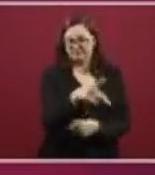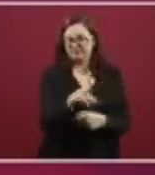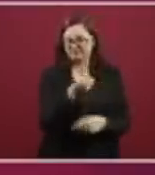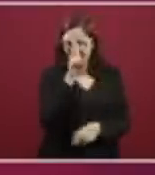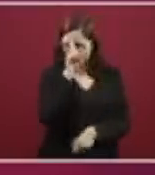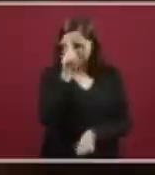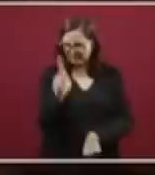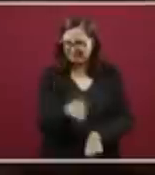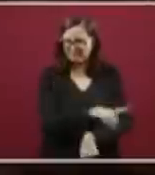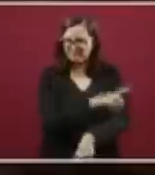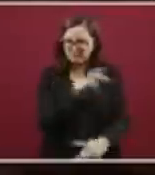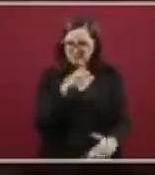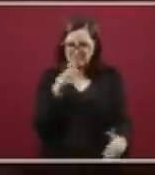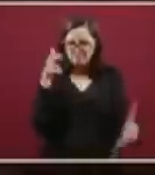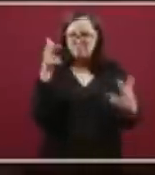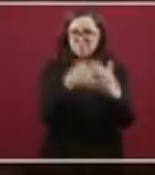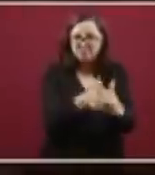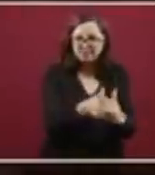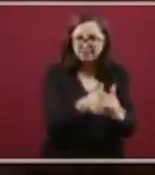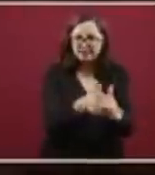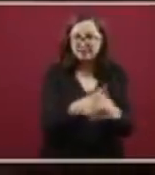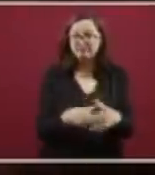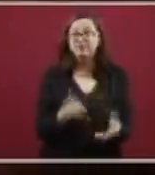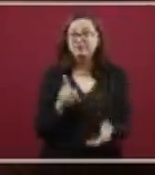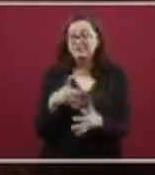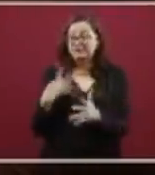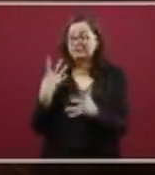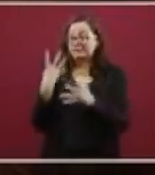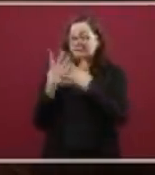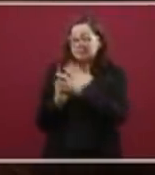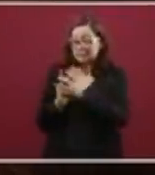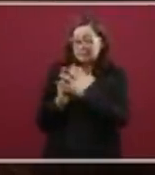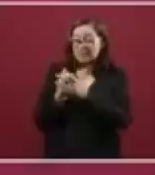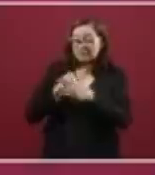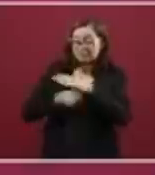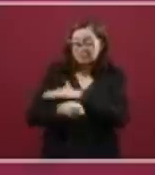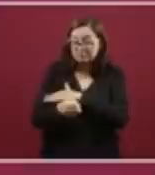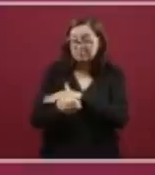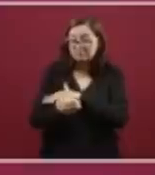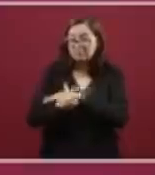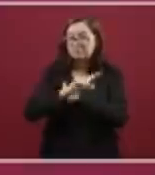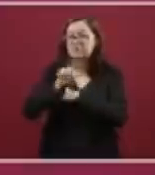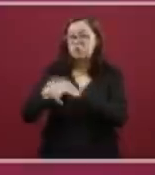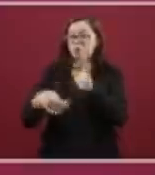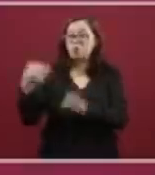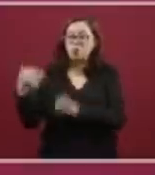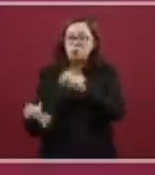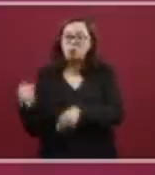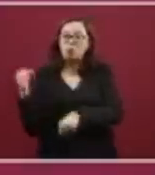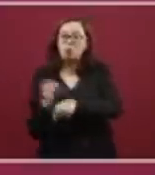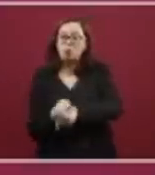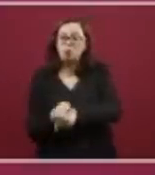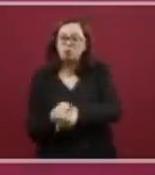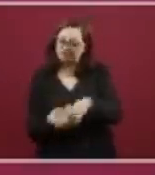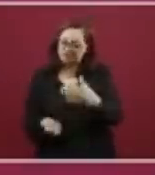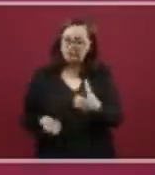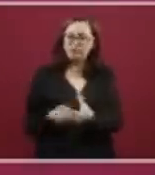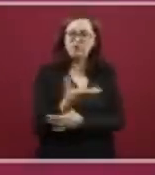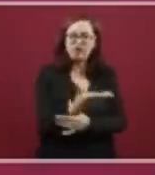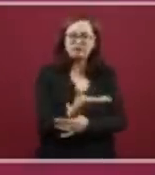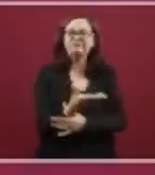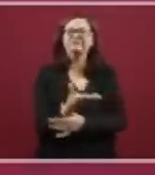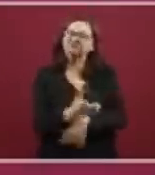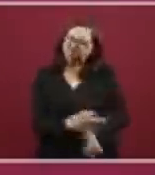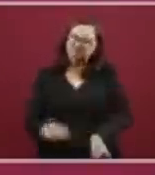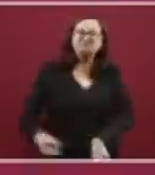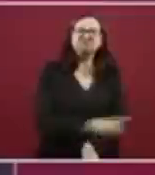O sea, lo sacaron de la cárcel para matar al policía y fue a justiciar al